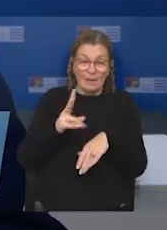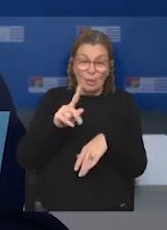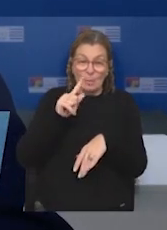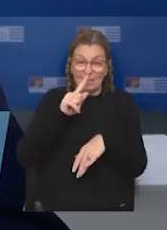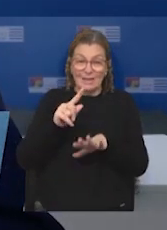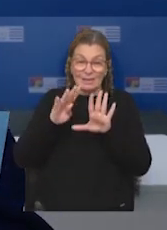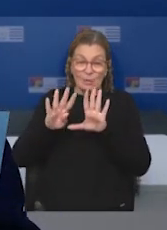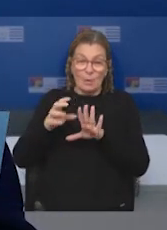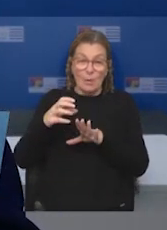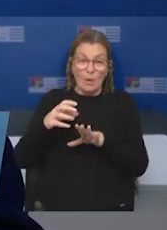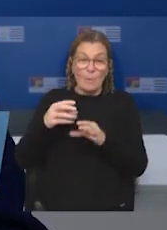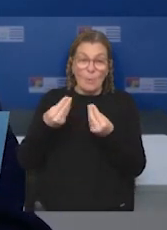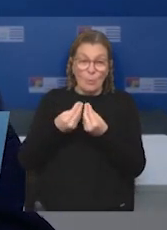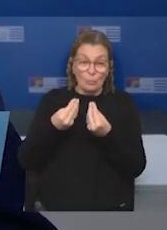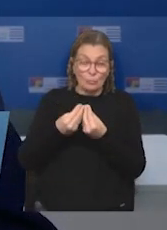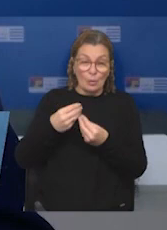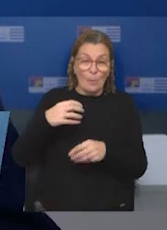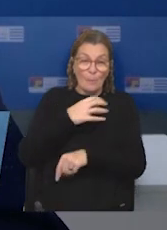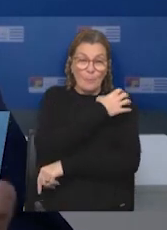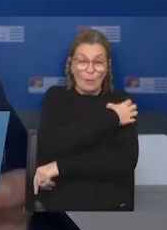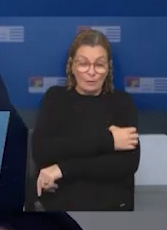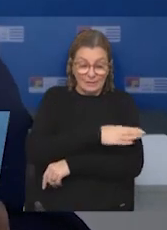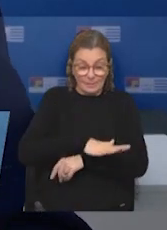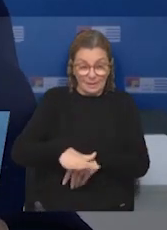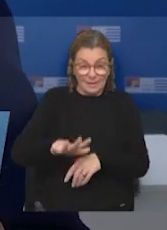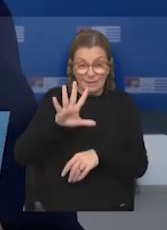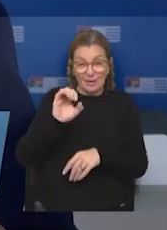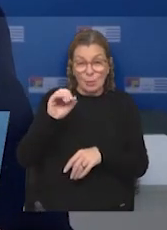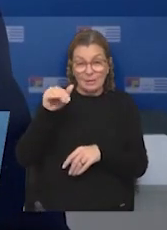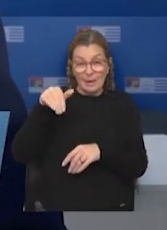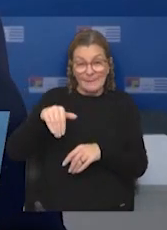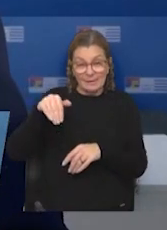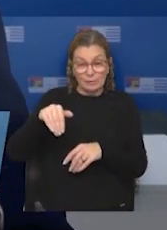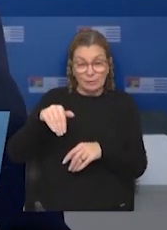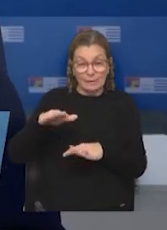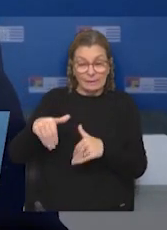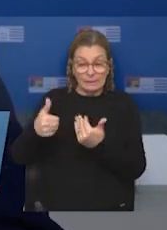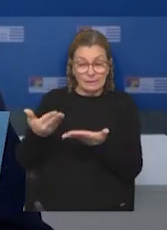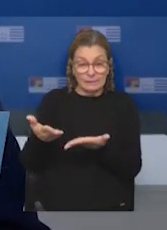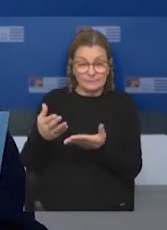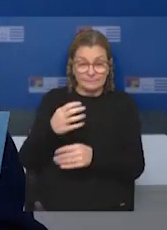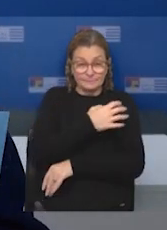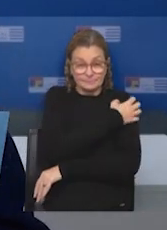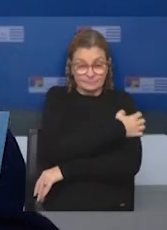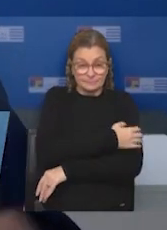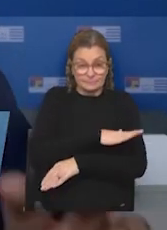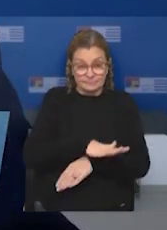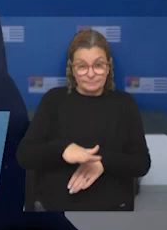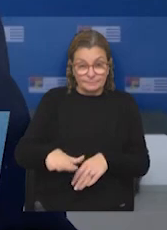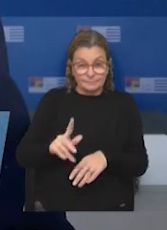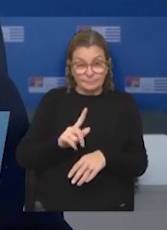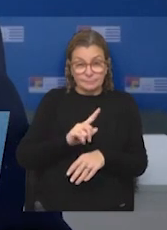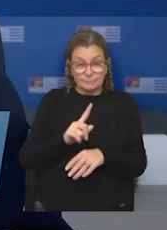ellos pobreza infantil de los 50 millones que se destinaron a pobreza infantil no se